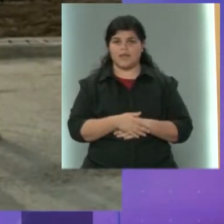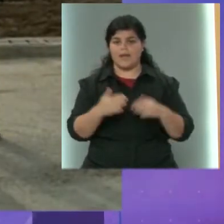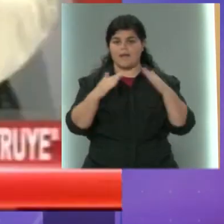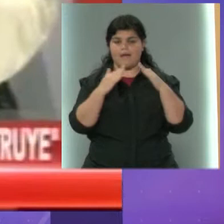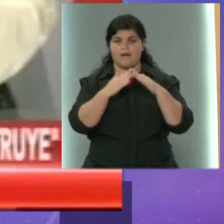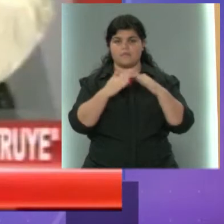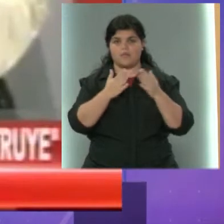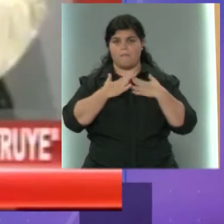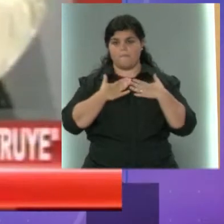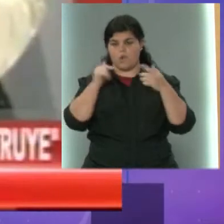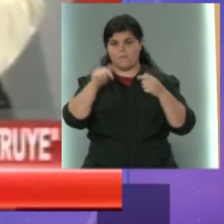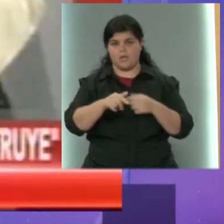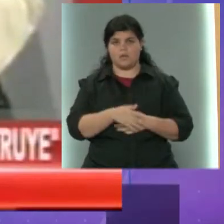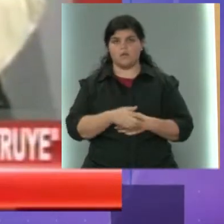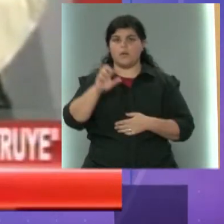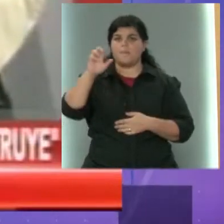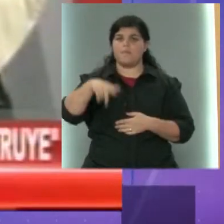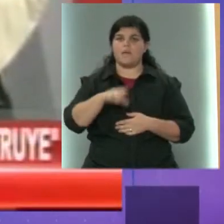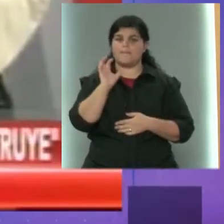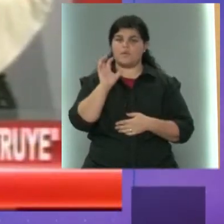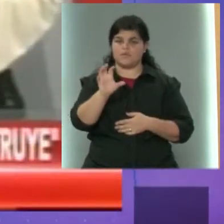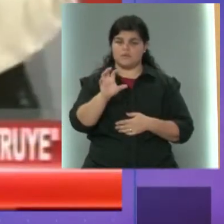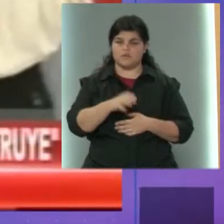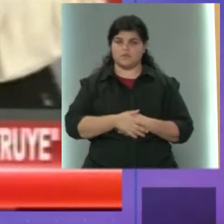propia. Plan provincial que viene